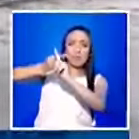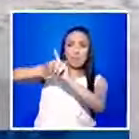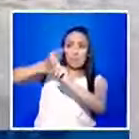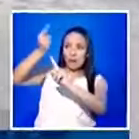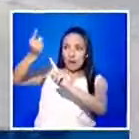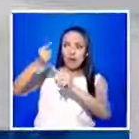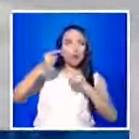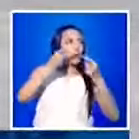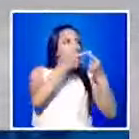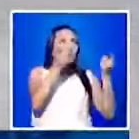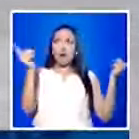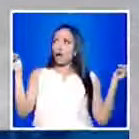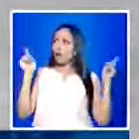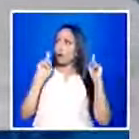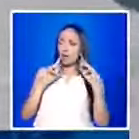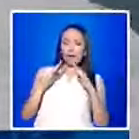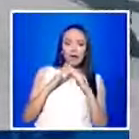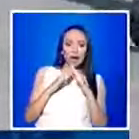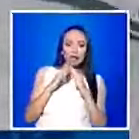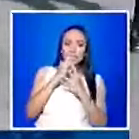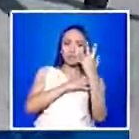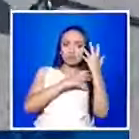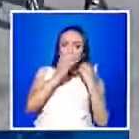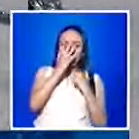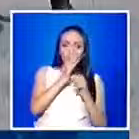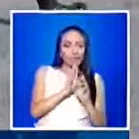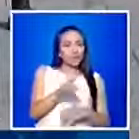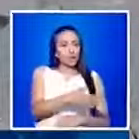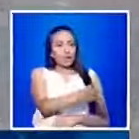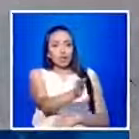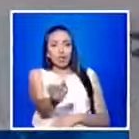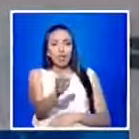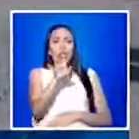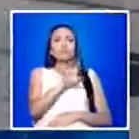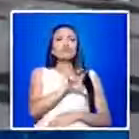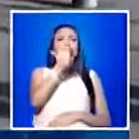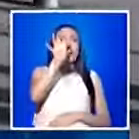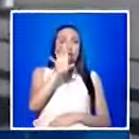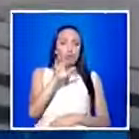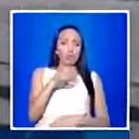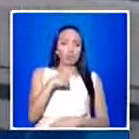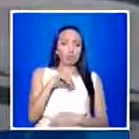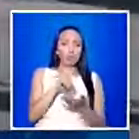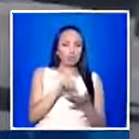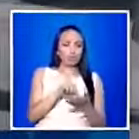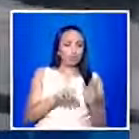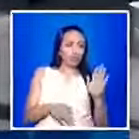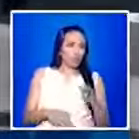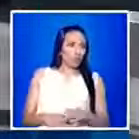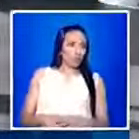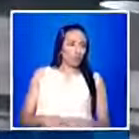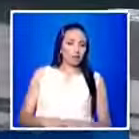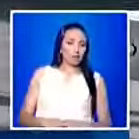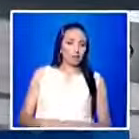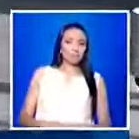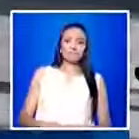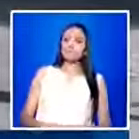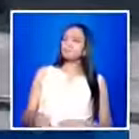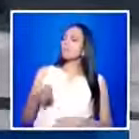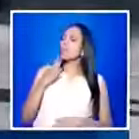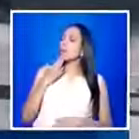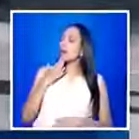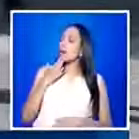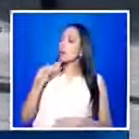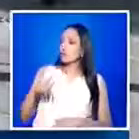casas históricas. A la vuelta tenemos el Museo de la Ciudad. Entonces, definitivamente necesitamos nosotros controlar estos lugares. Coronel, ¿cómo estamos en cifras